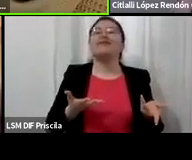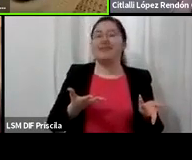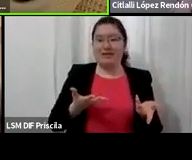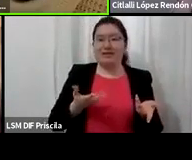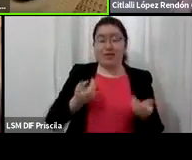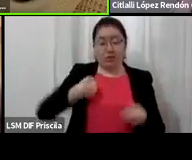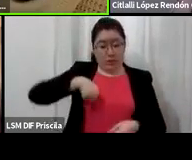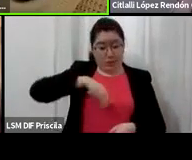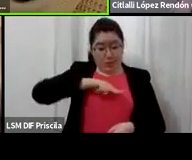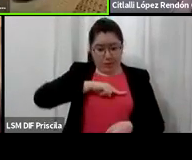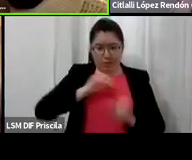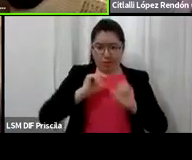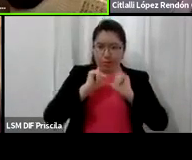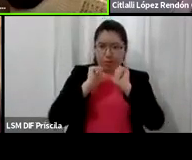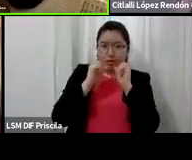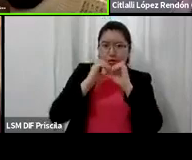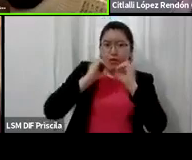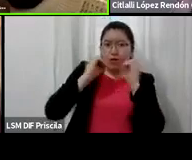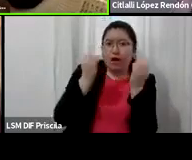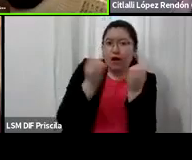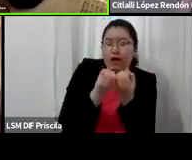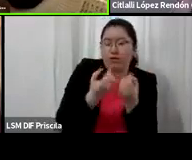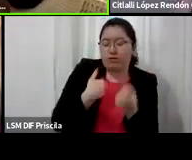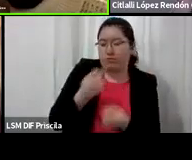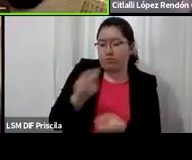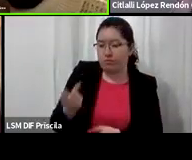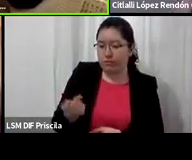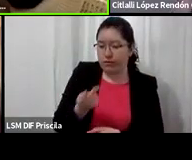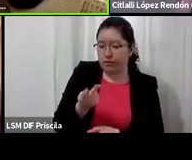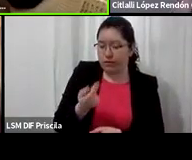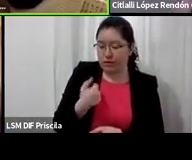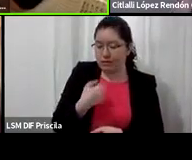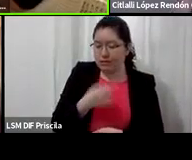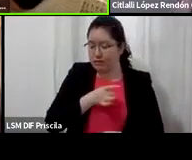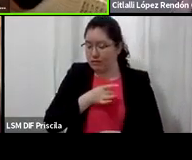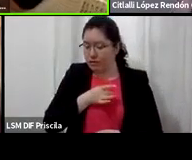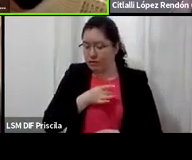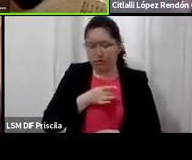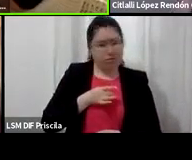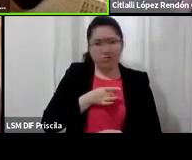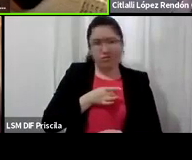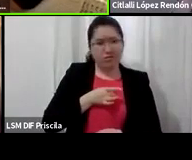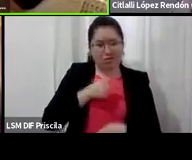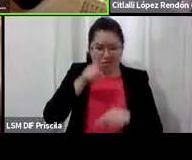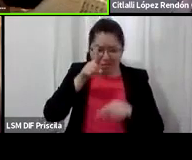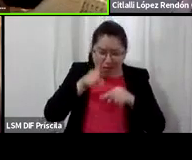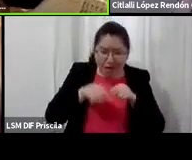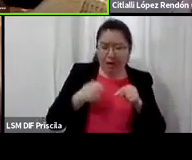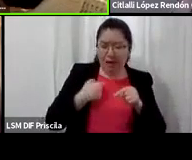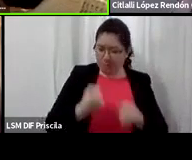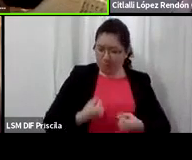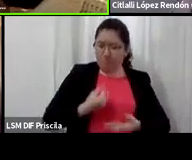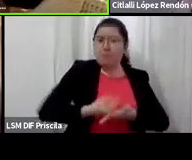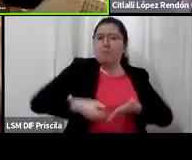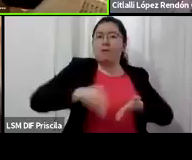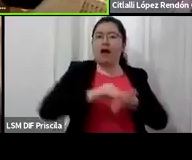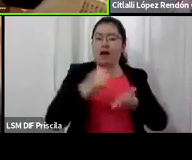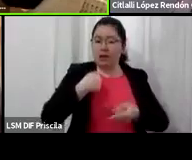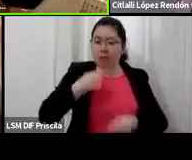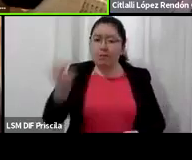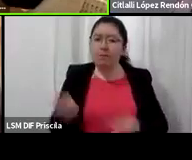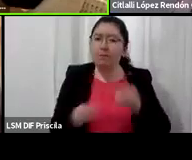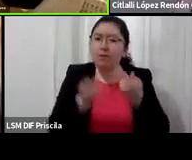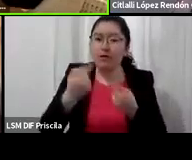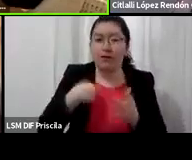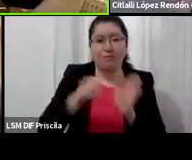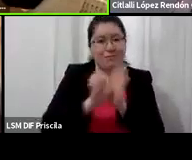preguntar y quitarnos el miedo a no saber y poder evitar la vulnerabilidad que implica el no saber. Por